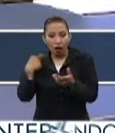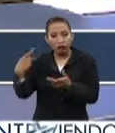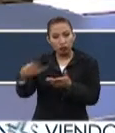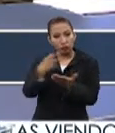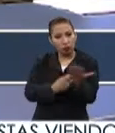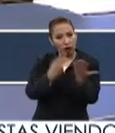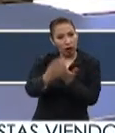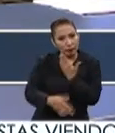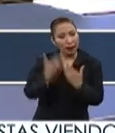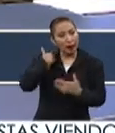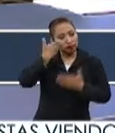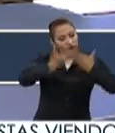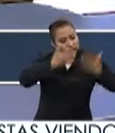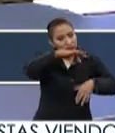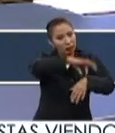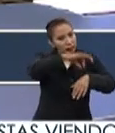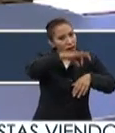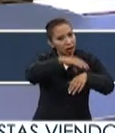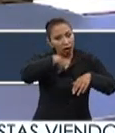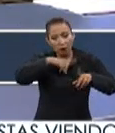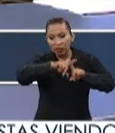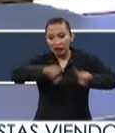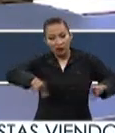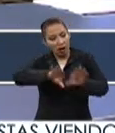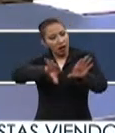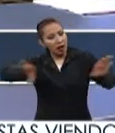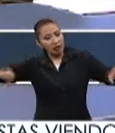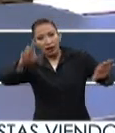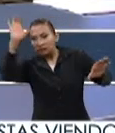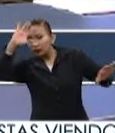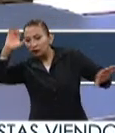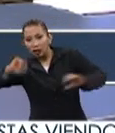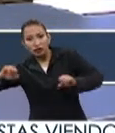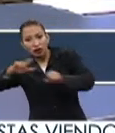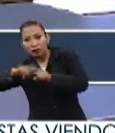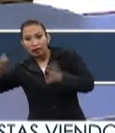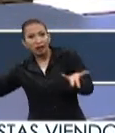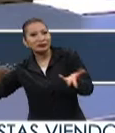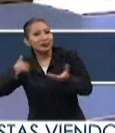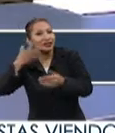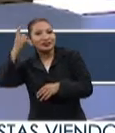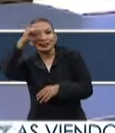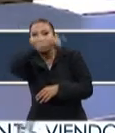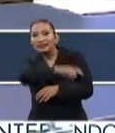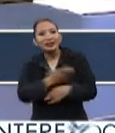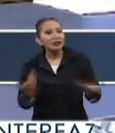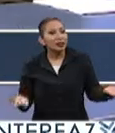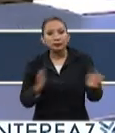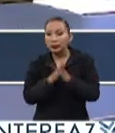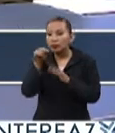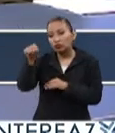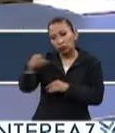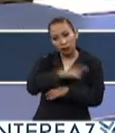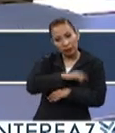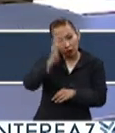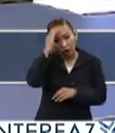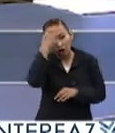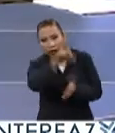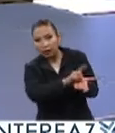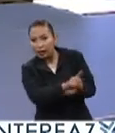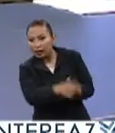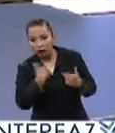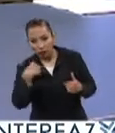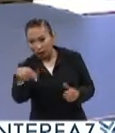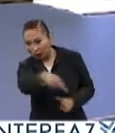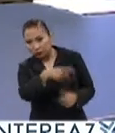de estudio de la medicina totalmente alejados de las ciencias sociales, es muy complicado pedirle, oye, debes de conocer los